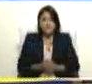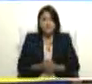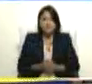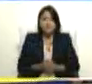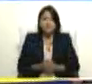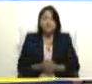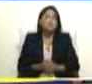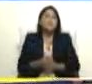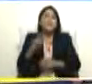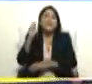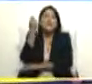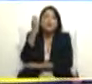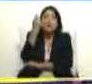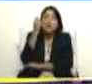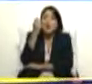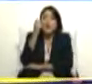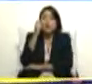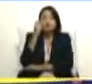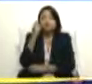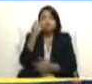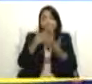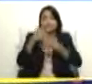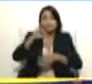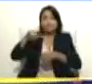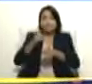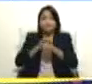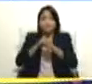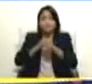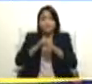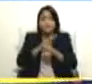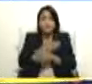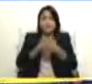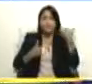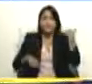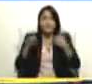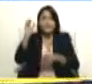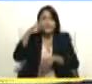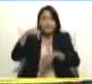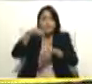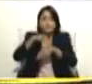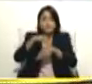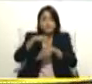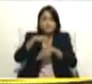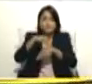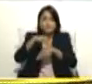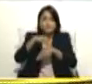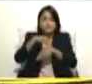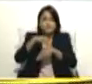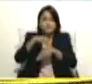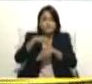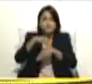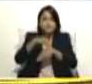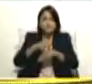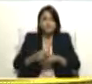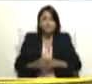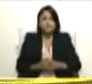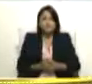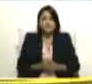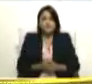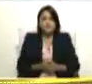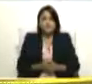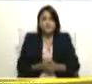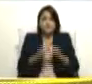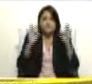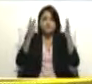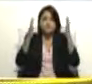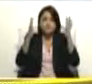Ciudadano diputado Jorge Rodríguez, presidente de la Asamblea Nacional